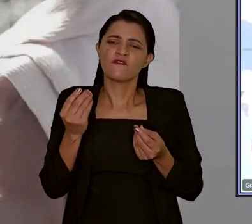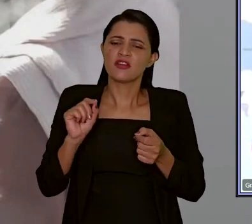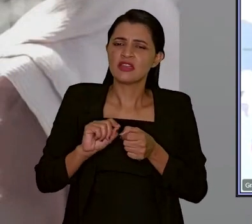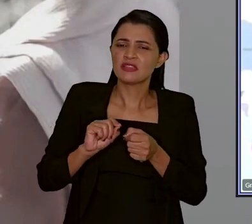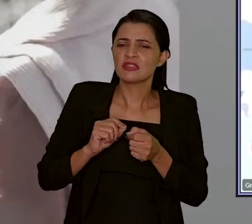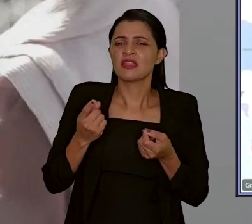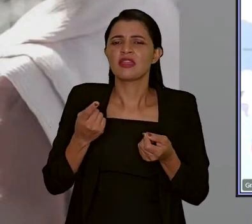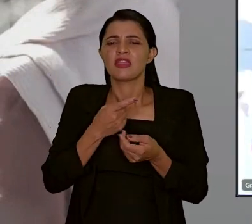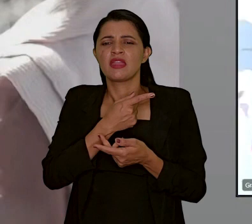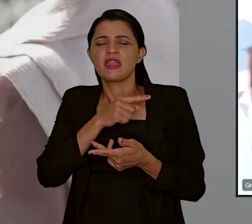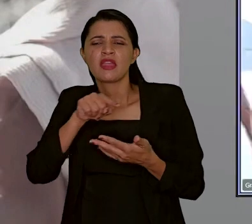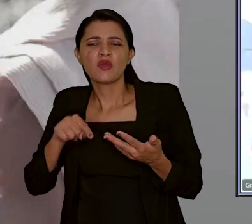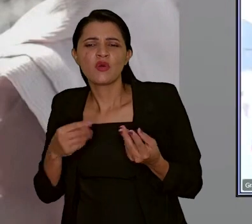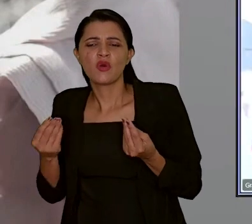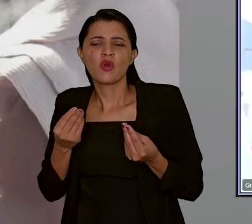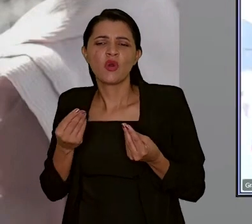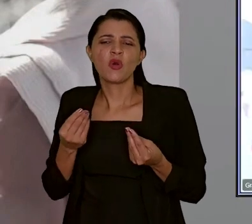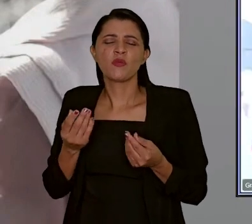charlas TED